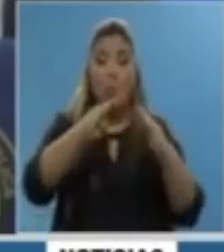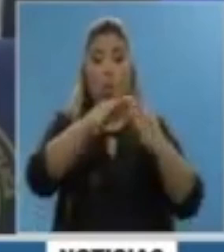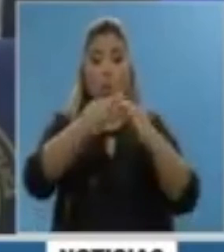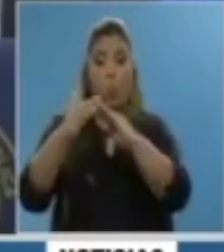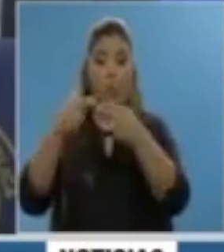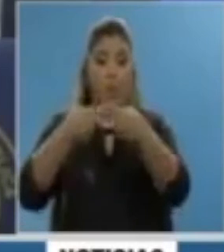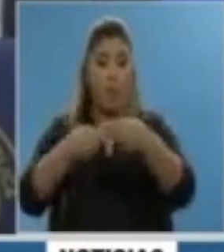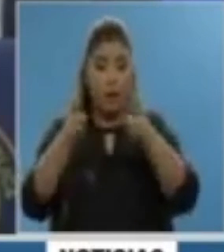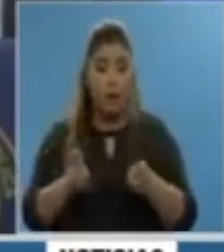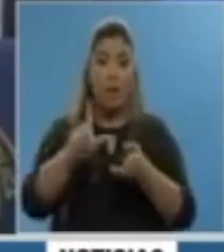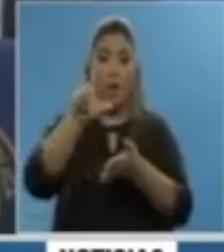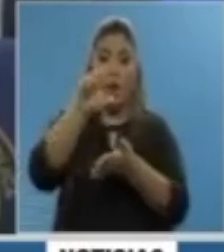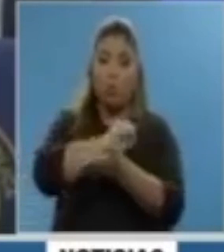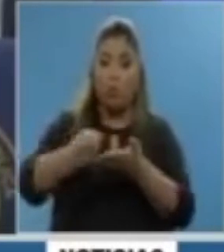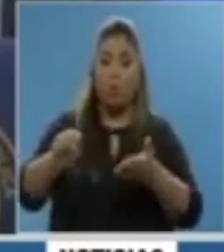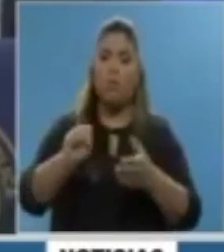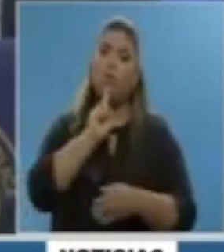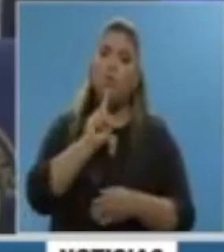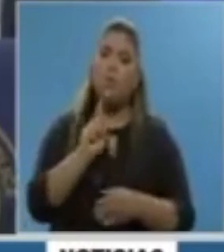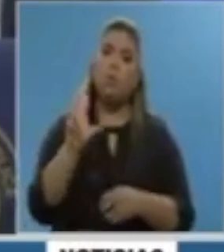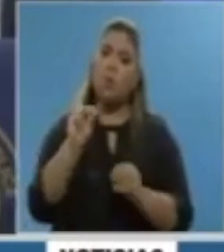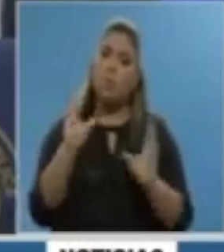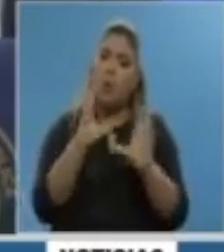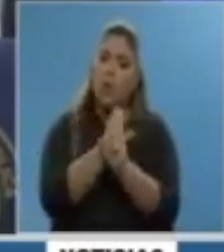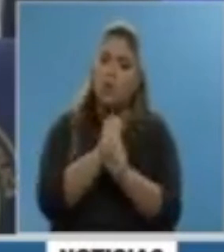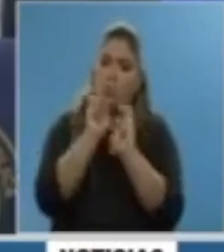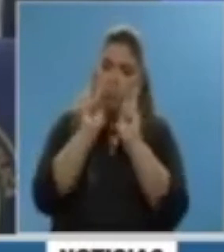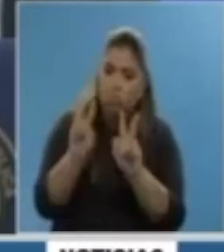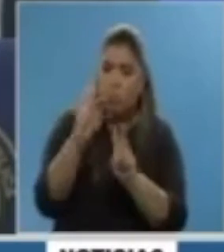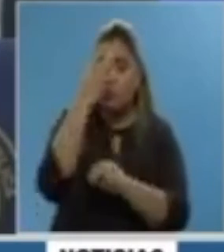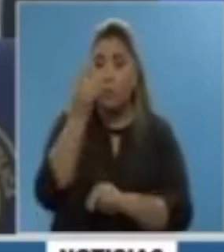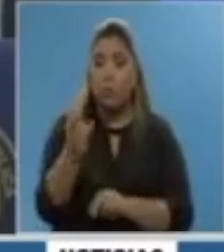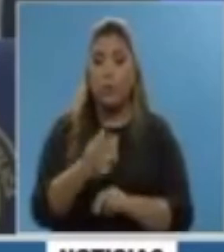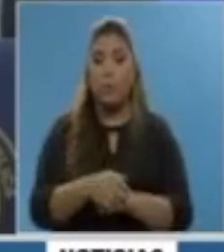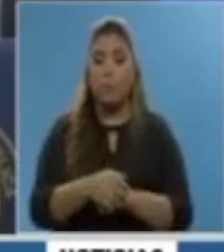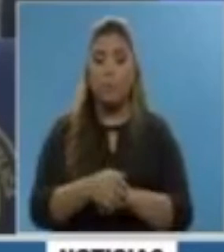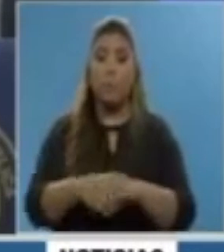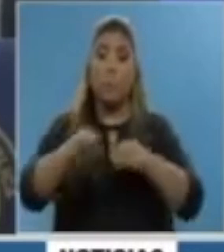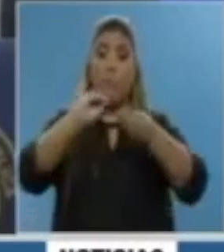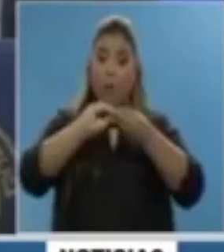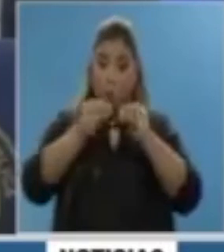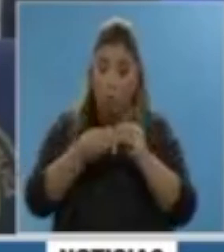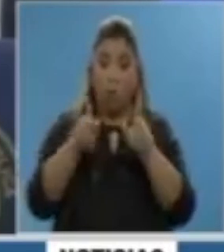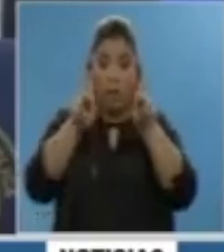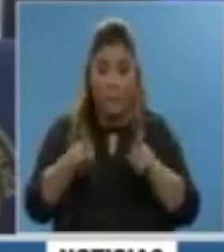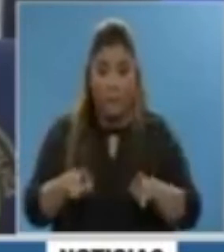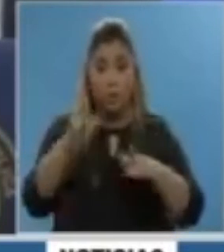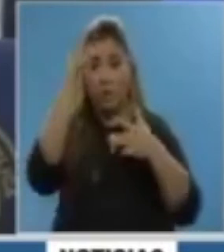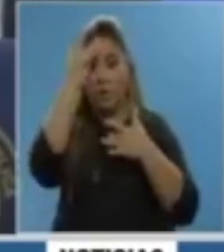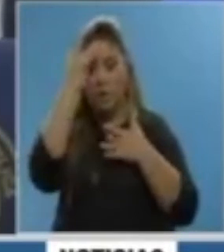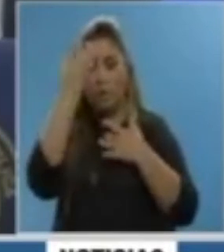en Herrera, Los Santos, realmente todavía no se ha hecho una estimación, porque el número de casos todavía